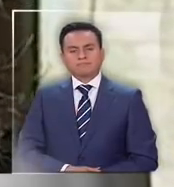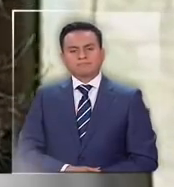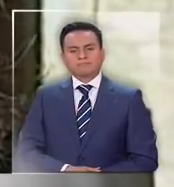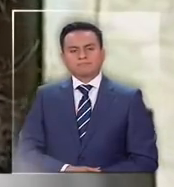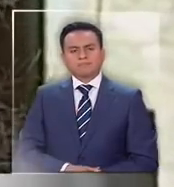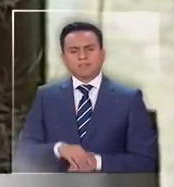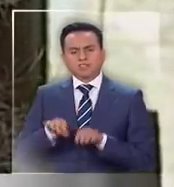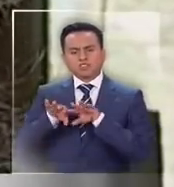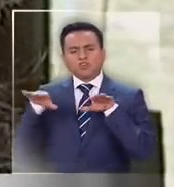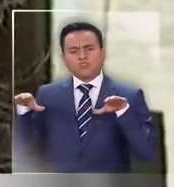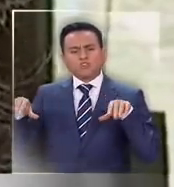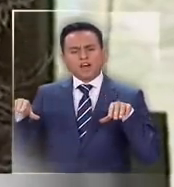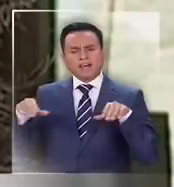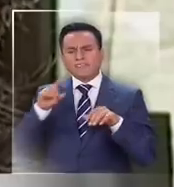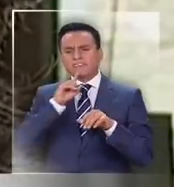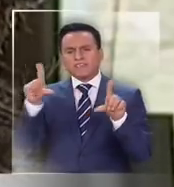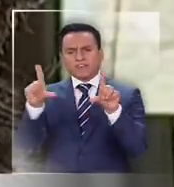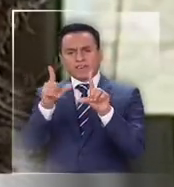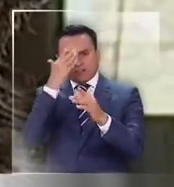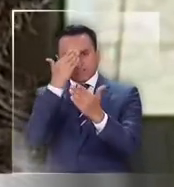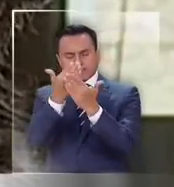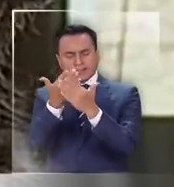Y había un sofá y una tele al frente.